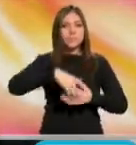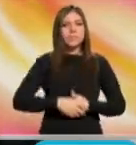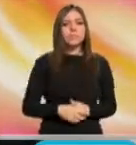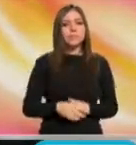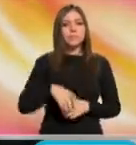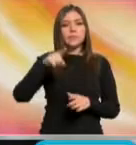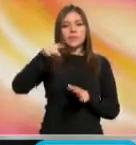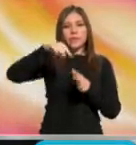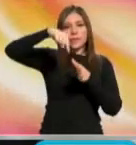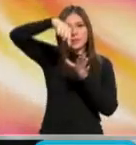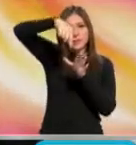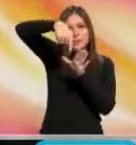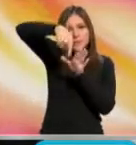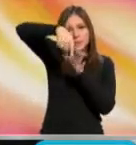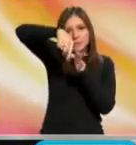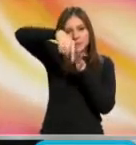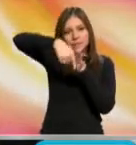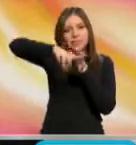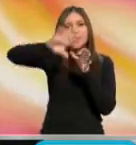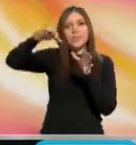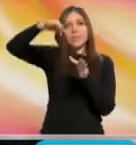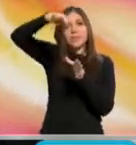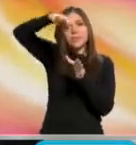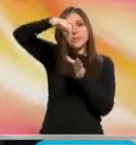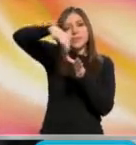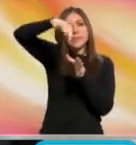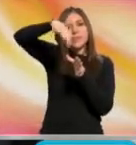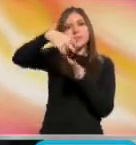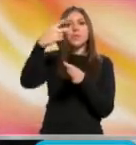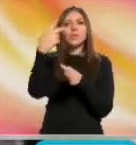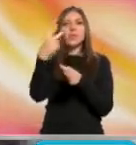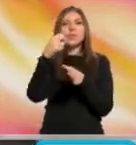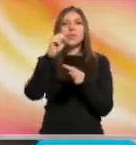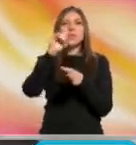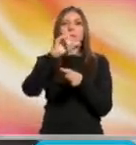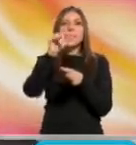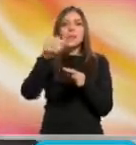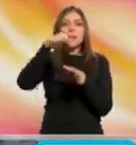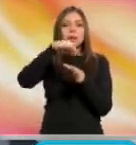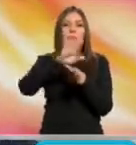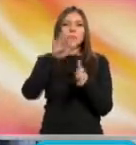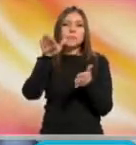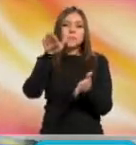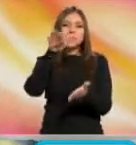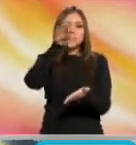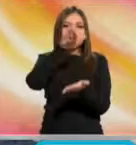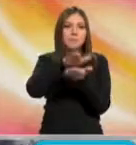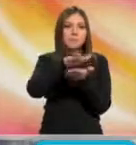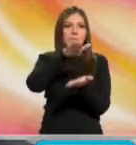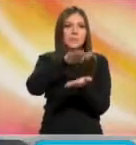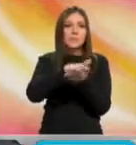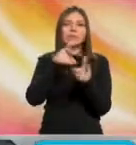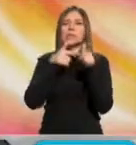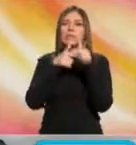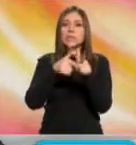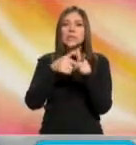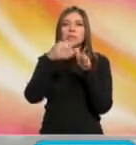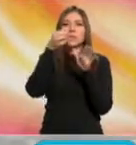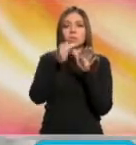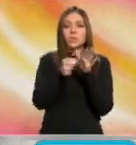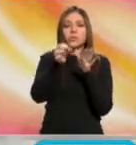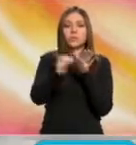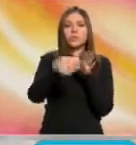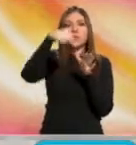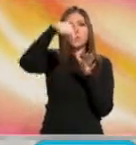Perdón, ver. con este otro dedo, ahí un Ahí huequito está. y tiramos 2 semillas y le Dos. tocamos un poquitito. Muy bien. Y vamos a seguir haciendo Y vamos esto. a seguir No es que haciendo